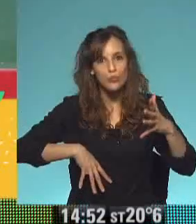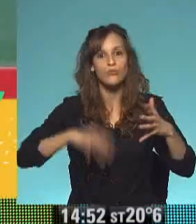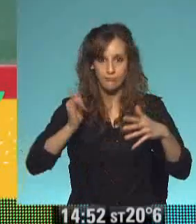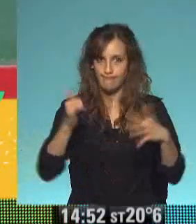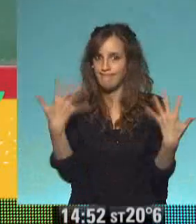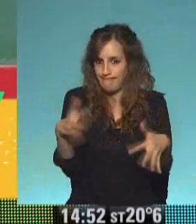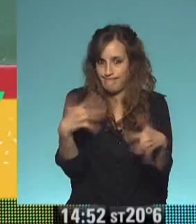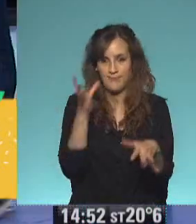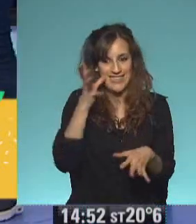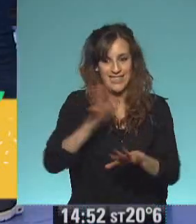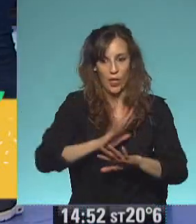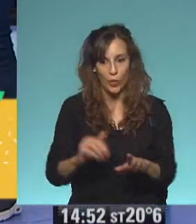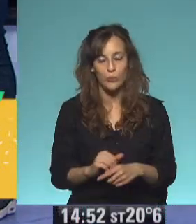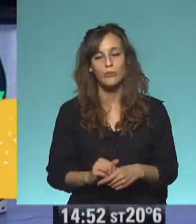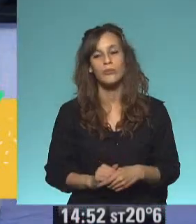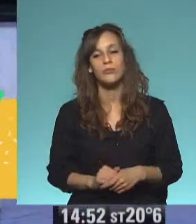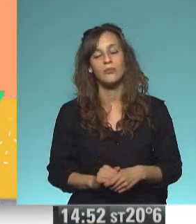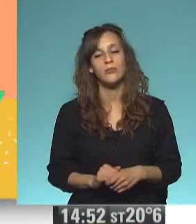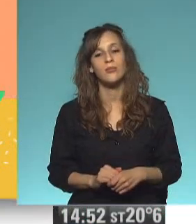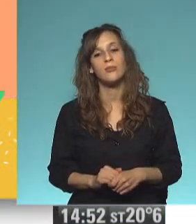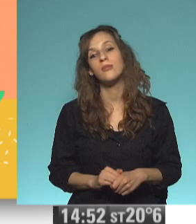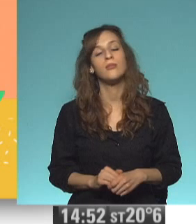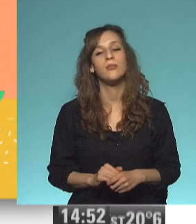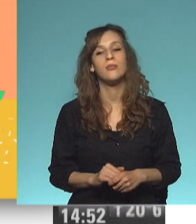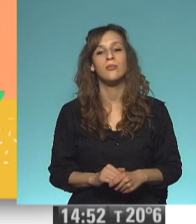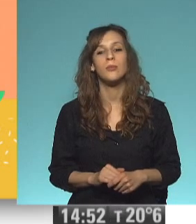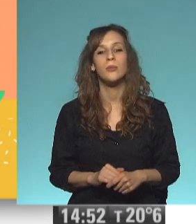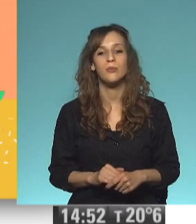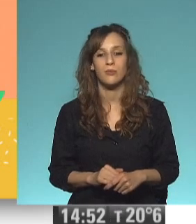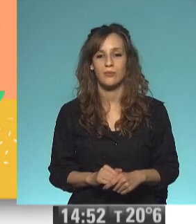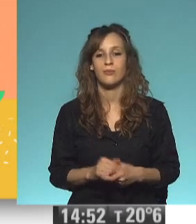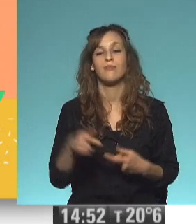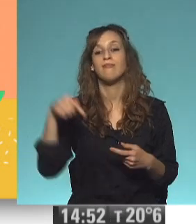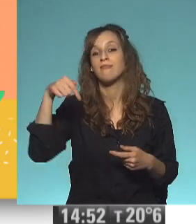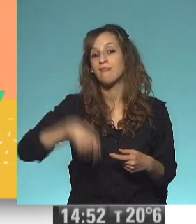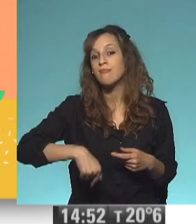Bien. Vamos. Hay que tomar aire. Bueno. Hay que llamar al...